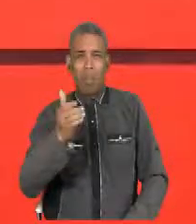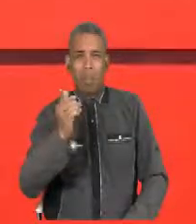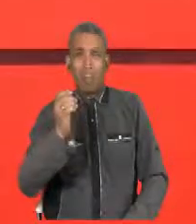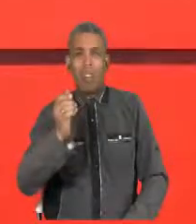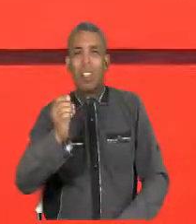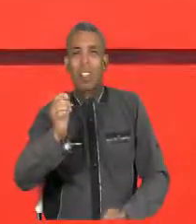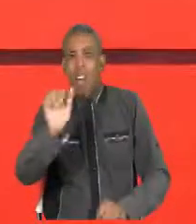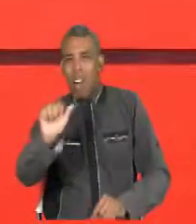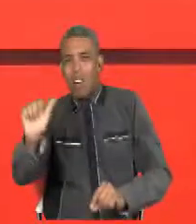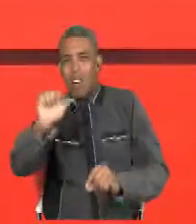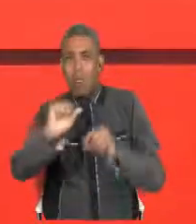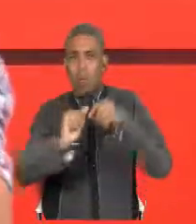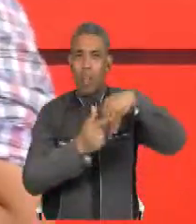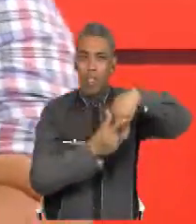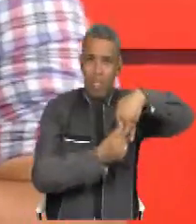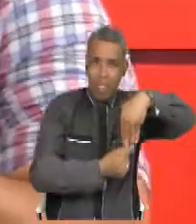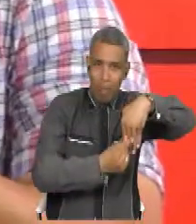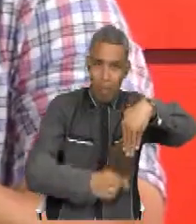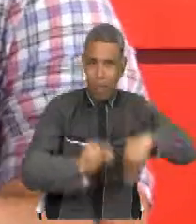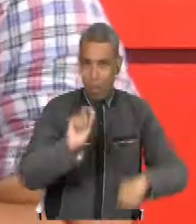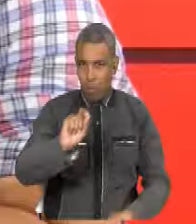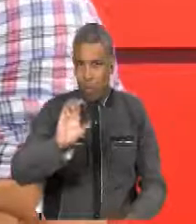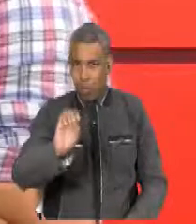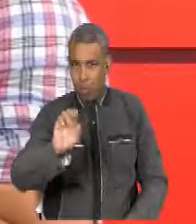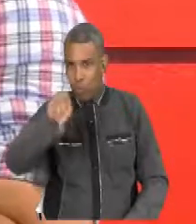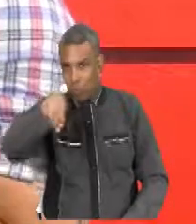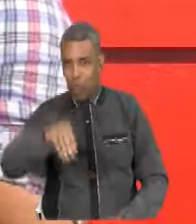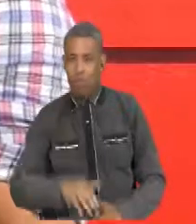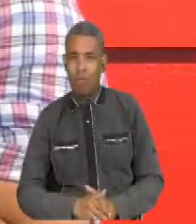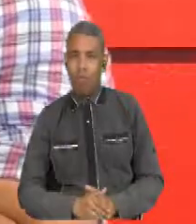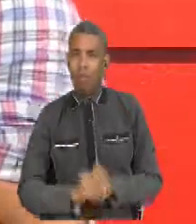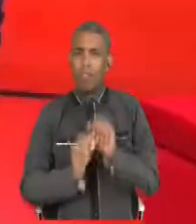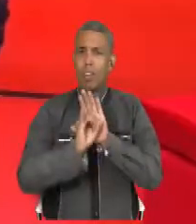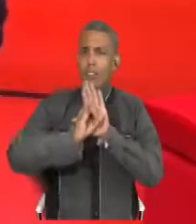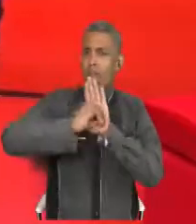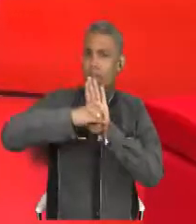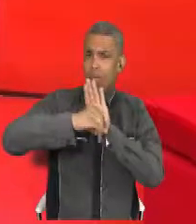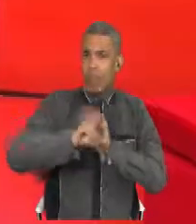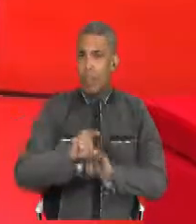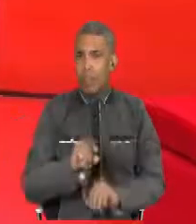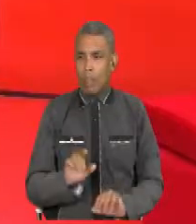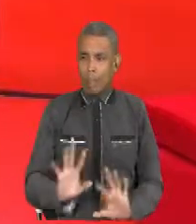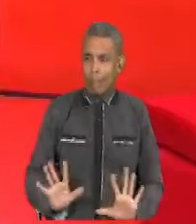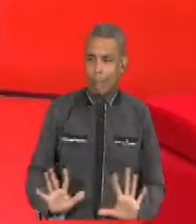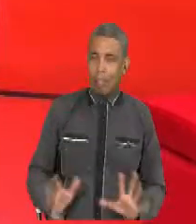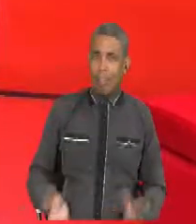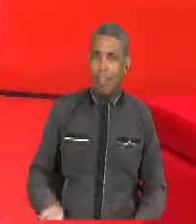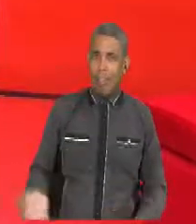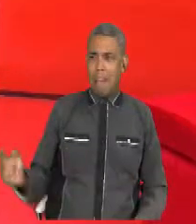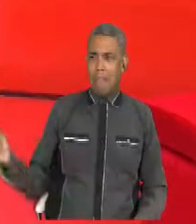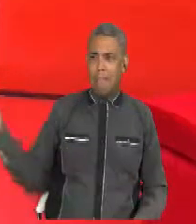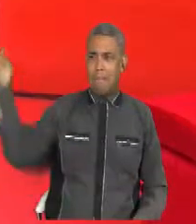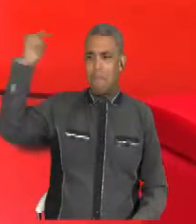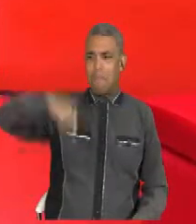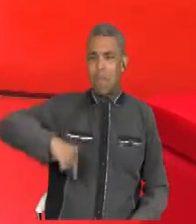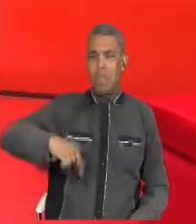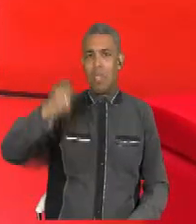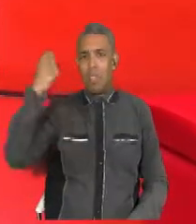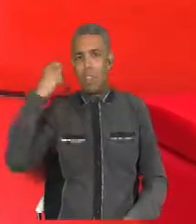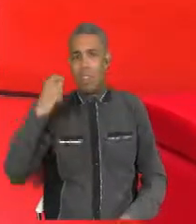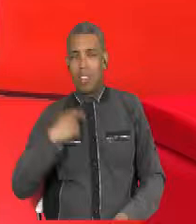OscarGalván076@gmail.com. No te lo pierdas, ya sabes. Cualquier contacto. Instagram. No, pero paso a paso, porque apenas estoy renovando toda la información. Solamente tengo el